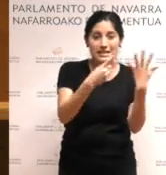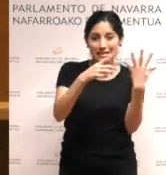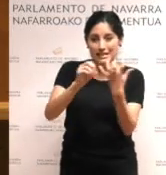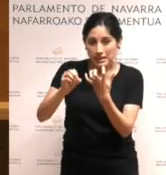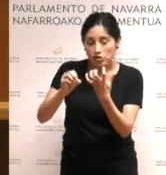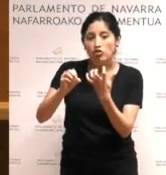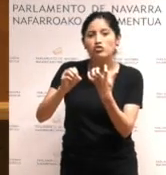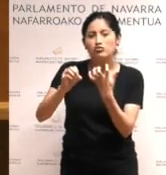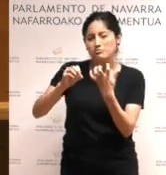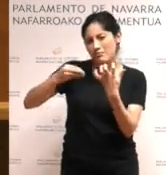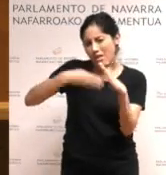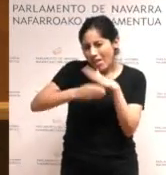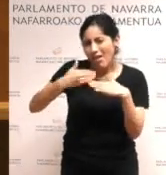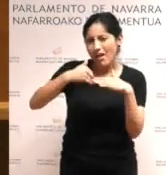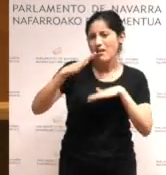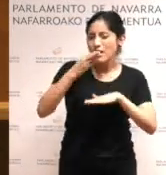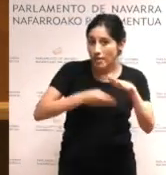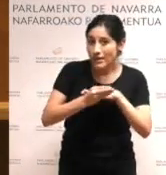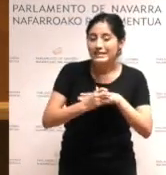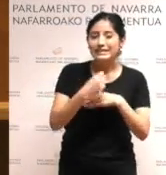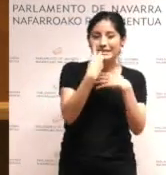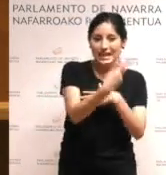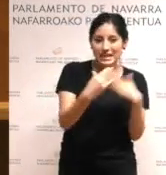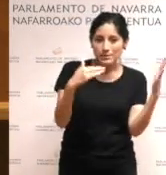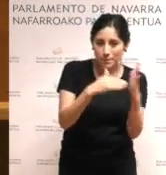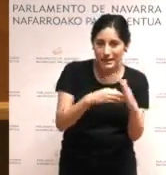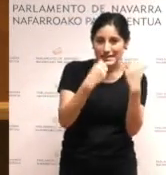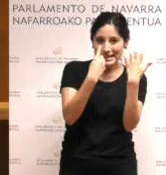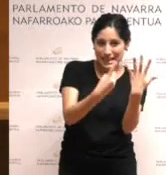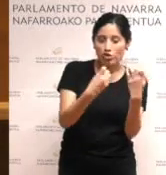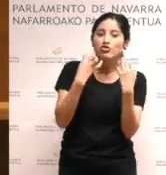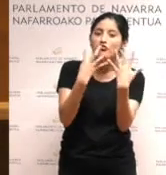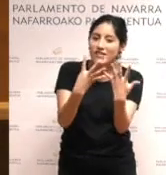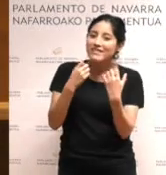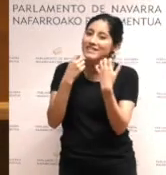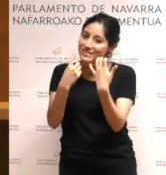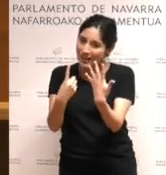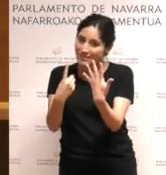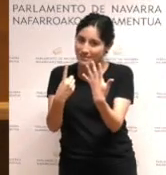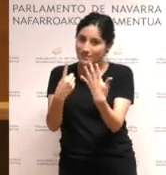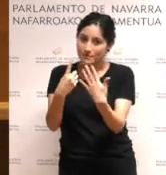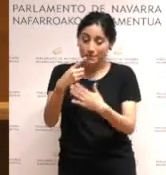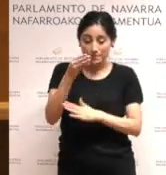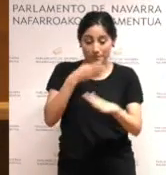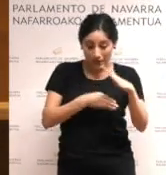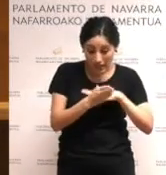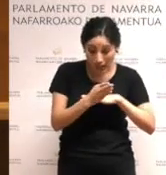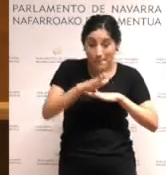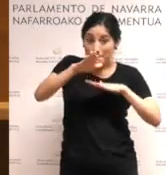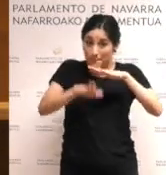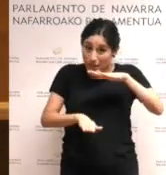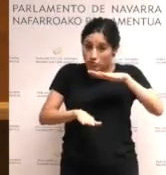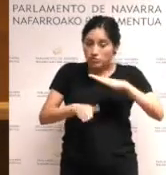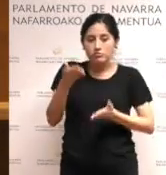3.696 niños y niñas. Repito la cifra, 3.696, 1.300 niños menos que hace solo 3